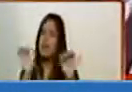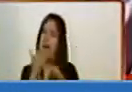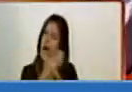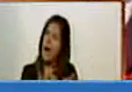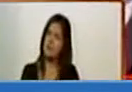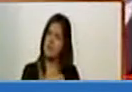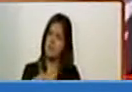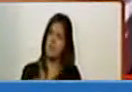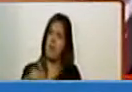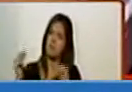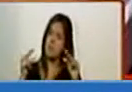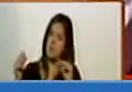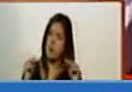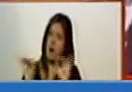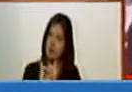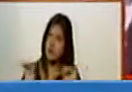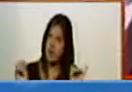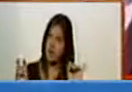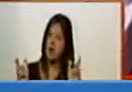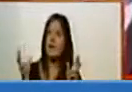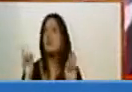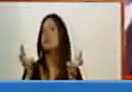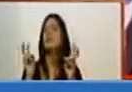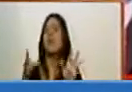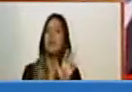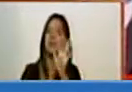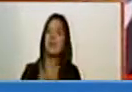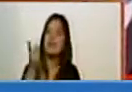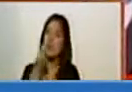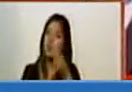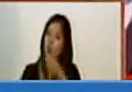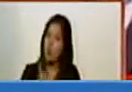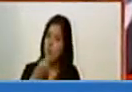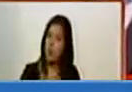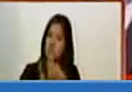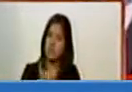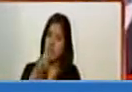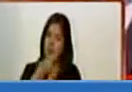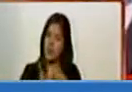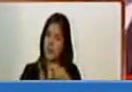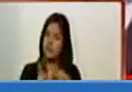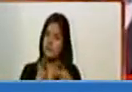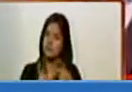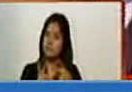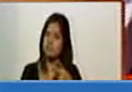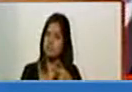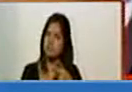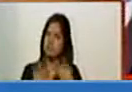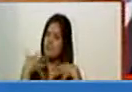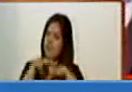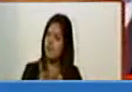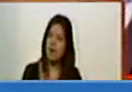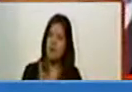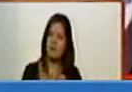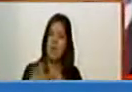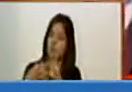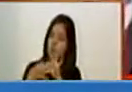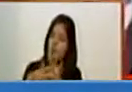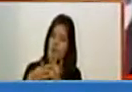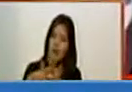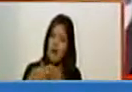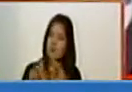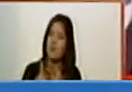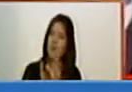privado, en los temas del desarrollo económico, en los temas de la complementariedad, de la solidaridad,